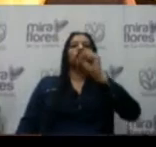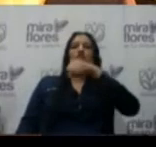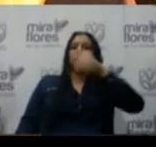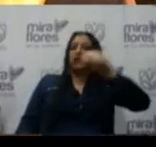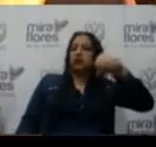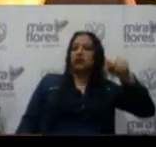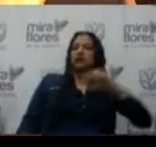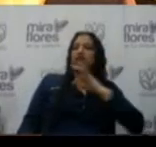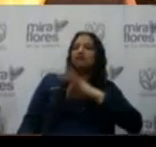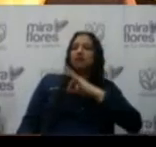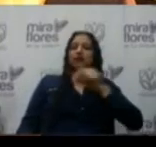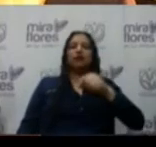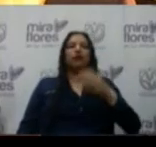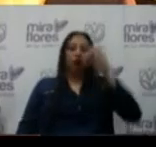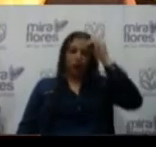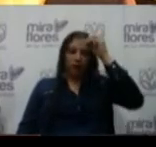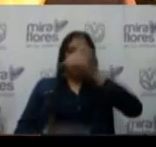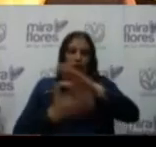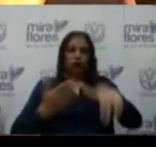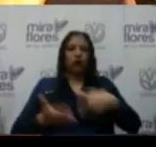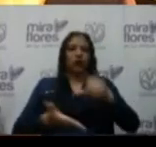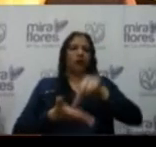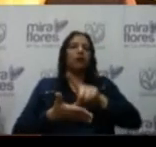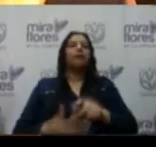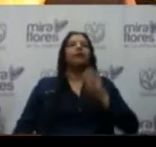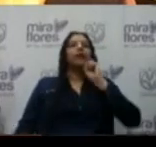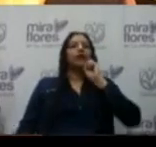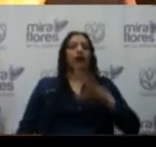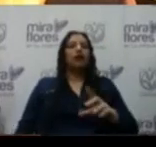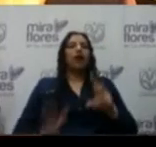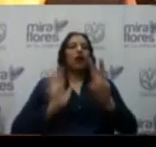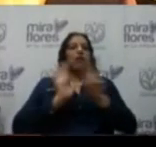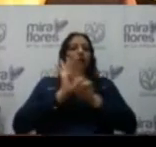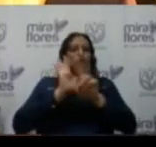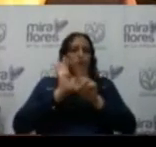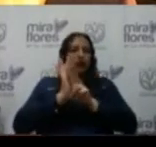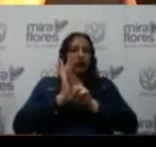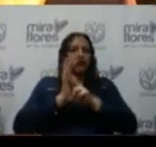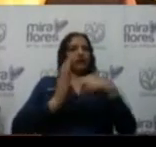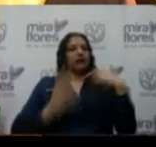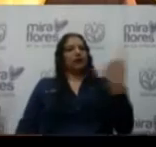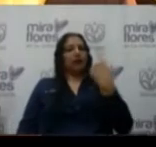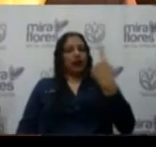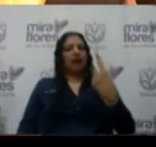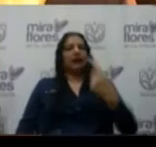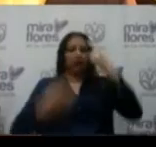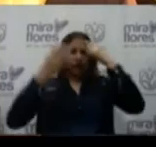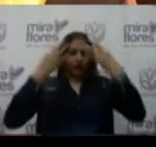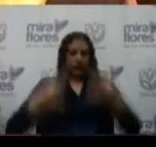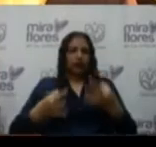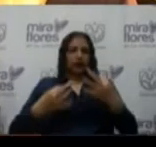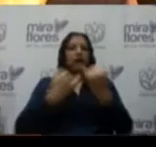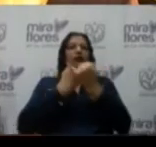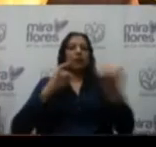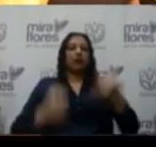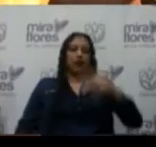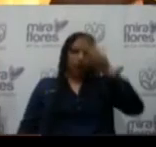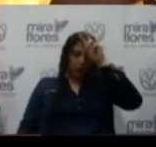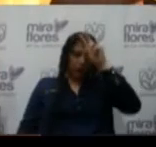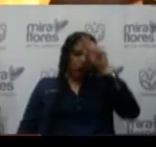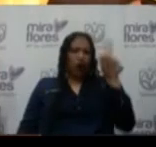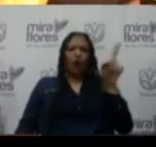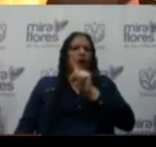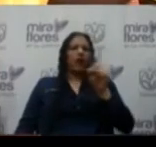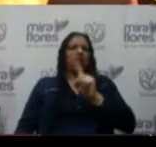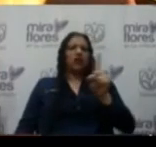opinión de los habitantes de la capital dijeron que la voluntad general está decidida por la independencia del Perú de la dominación